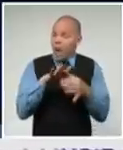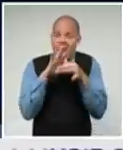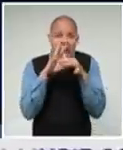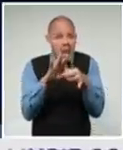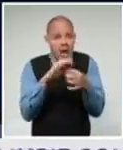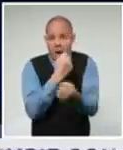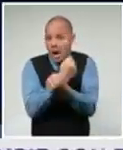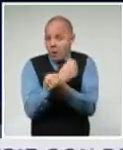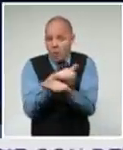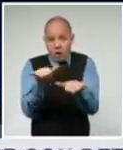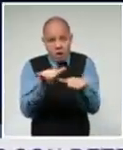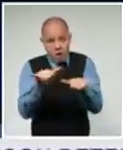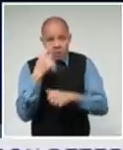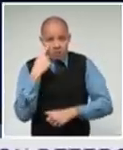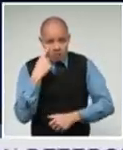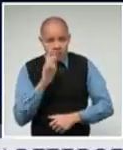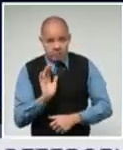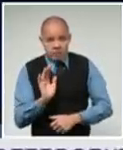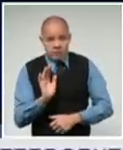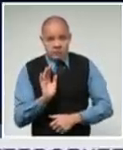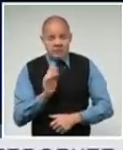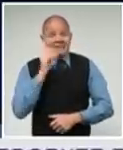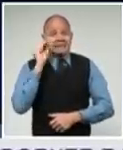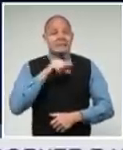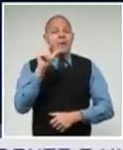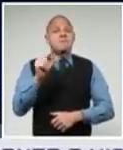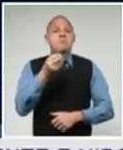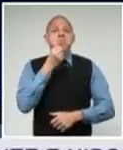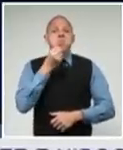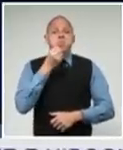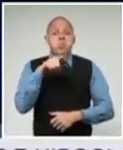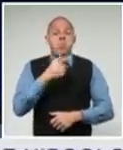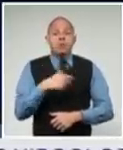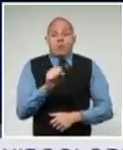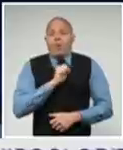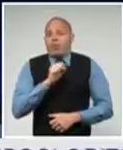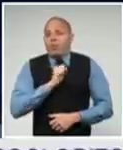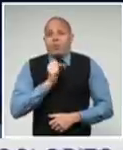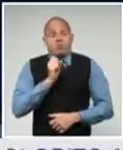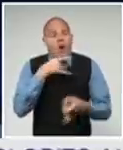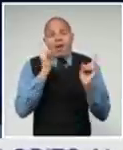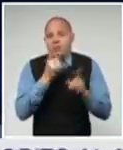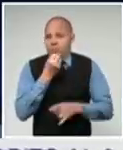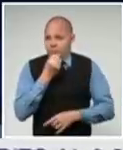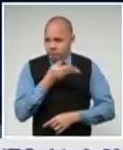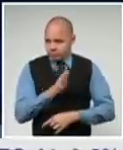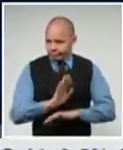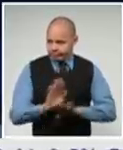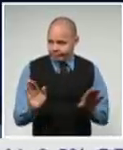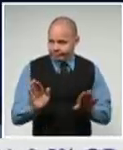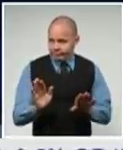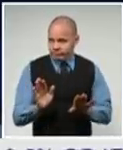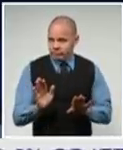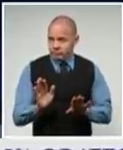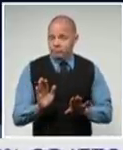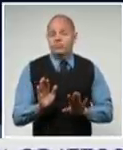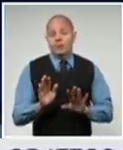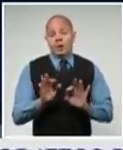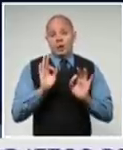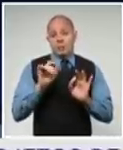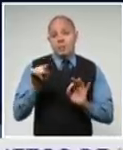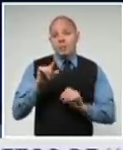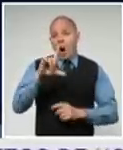que es su capacidad de que la persona presente casos graves, pero es un esfuerzo que además tenemos